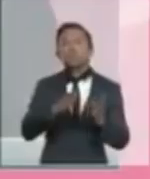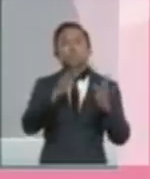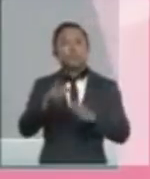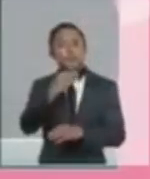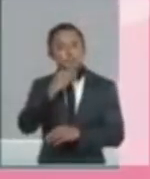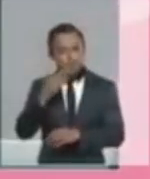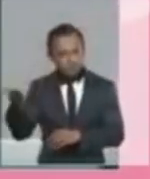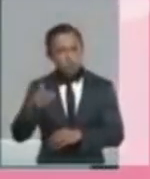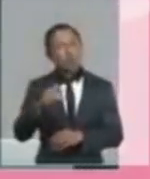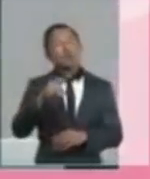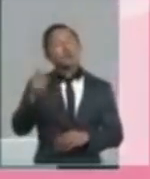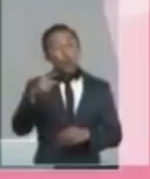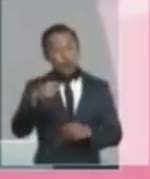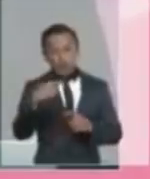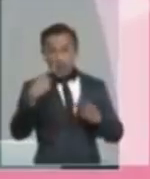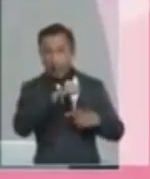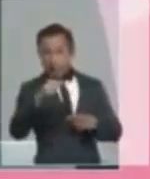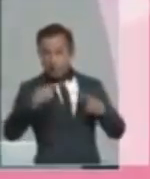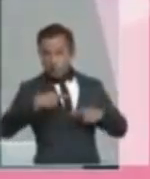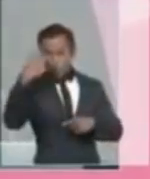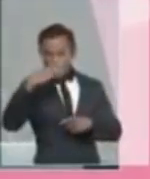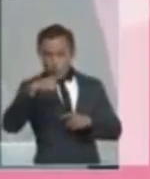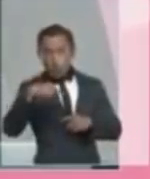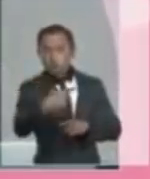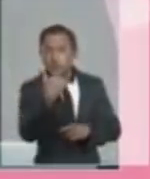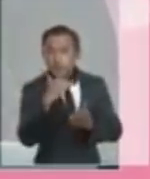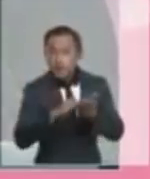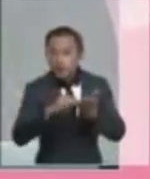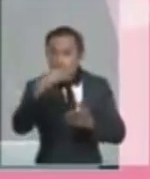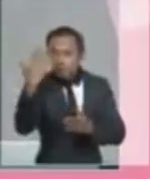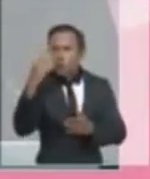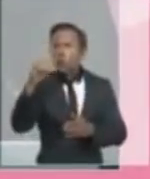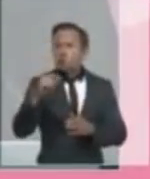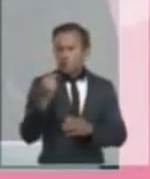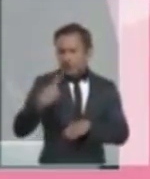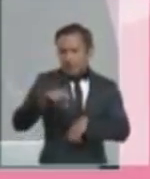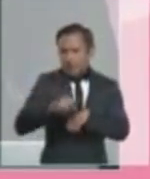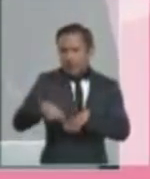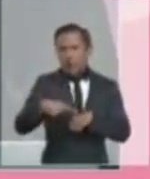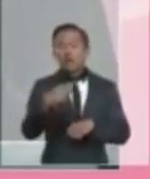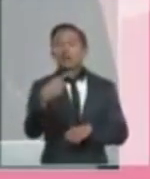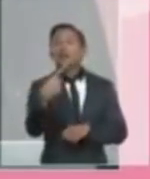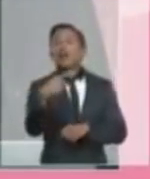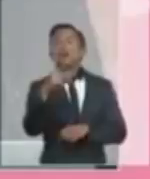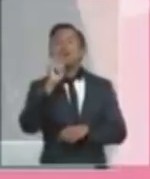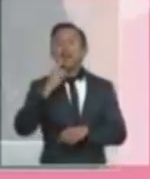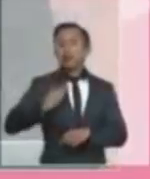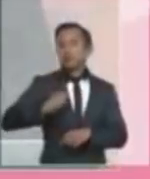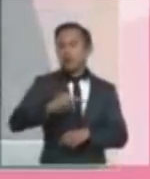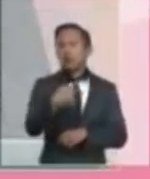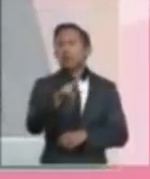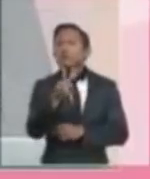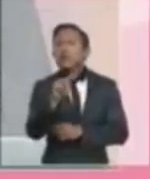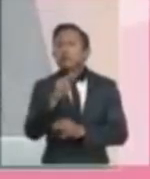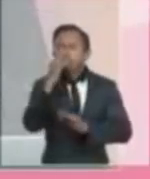imperdonable. Esta semana vimos un escalofriante video, lo vimos de hecho en el noticiero de Azucena, de una masacre de policías en